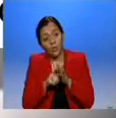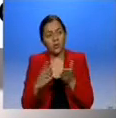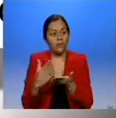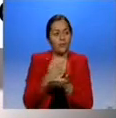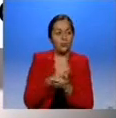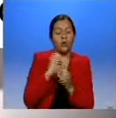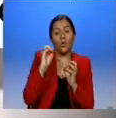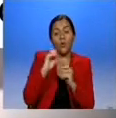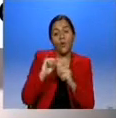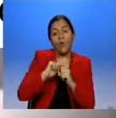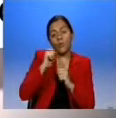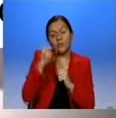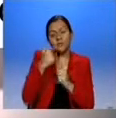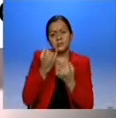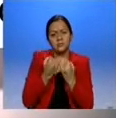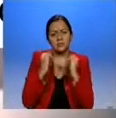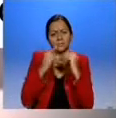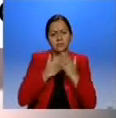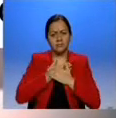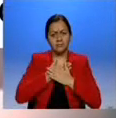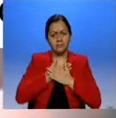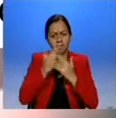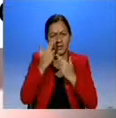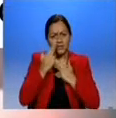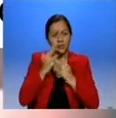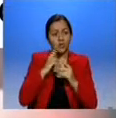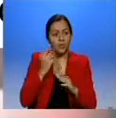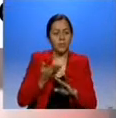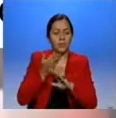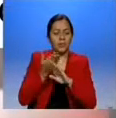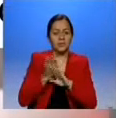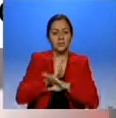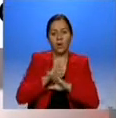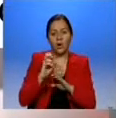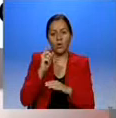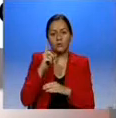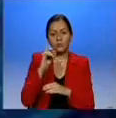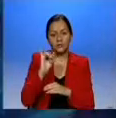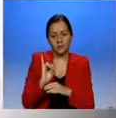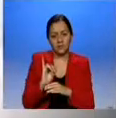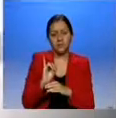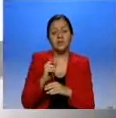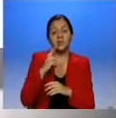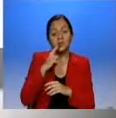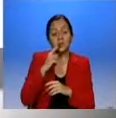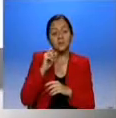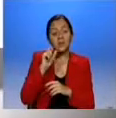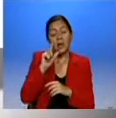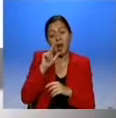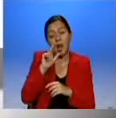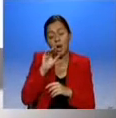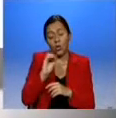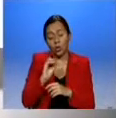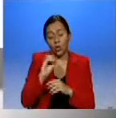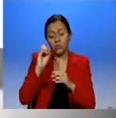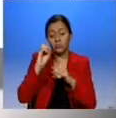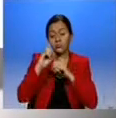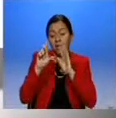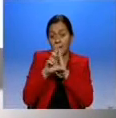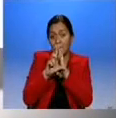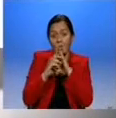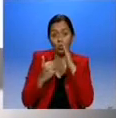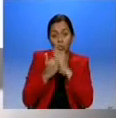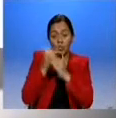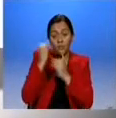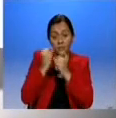otro atentado a nuestra soberanía ya hemos presentado una propuesta a oxi y con el auto definitivo continuaremos